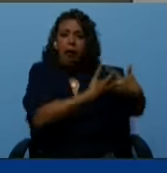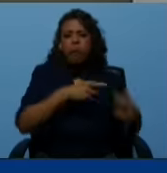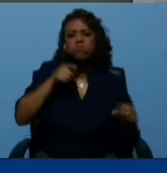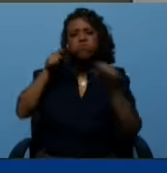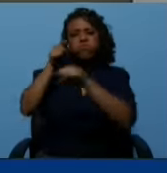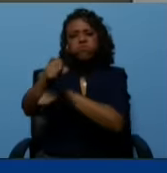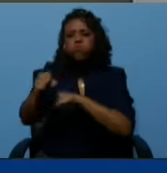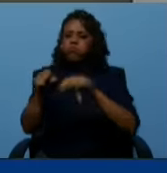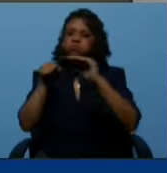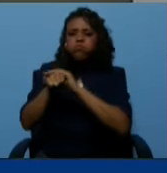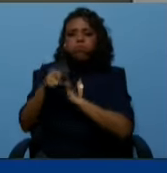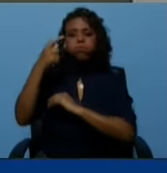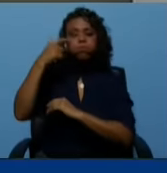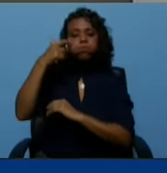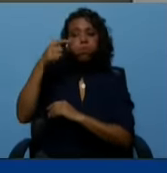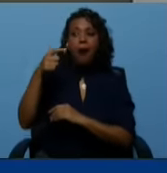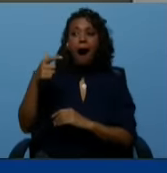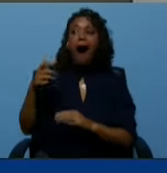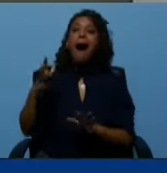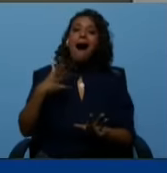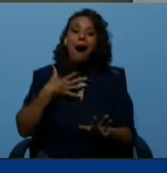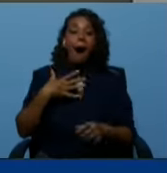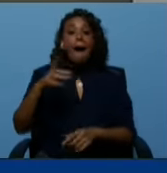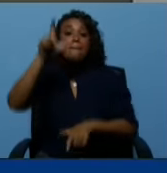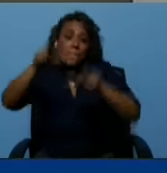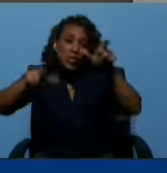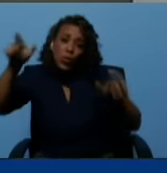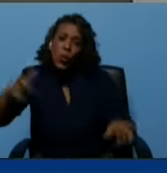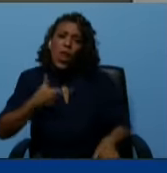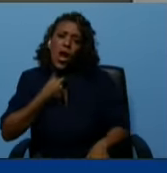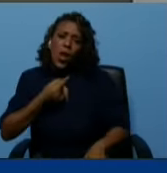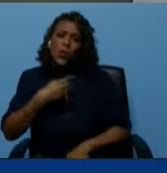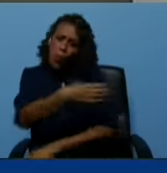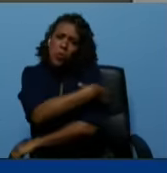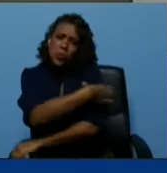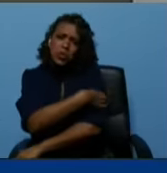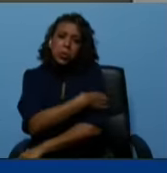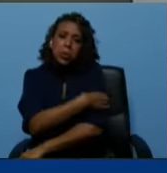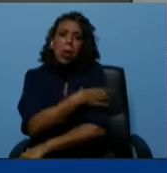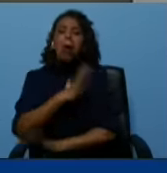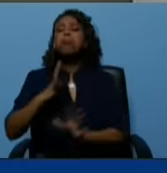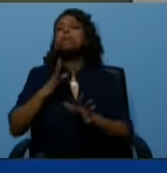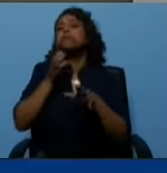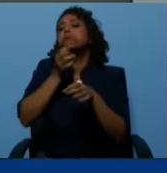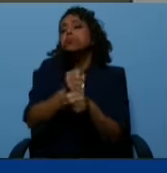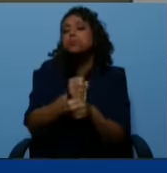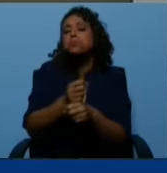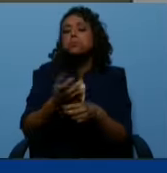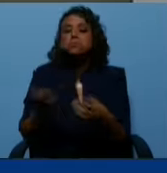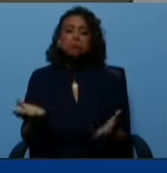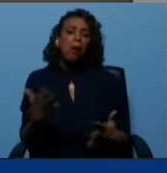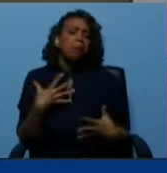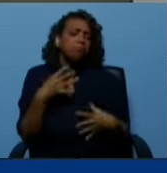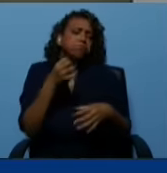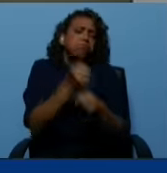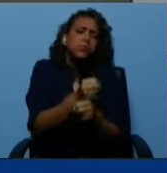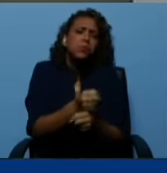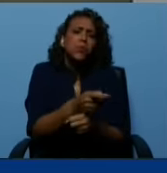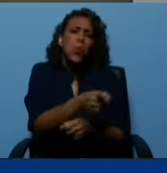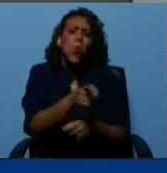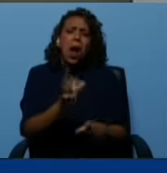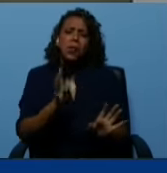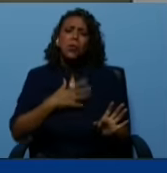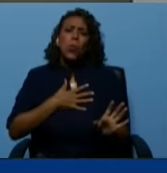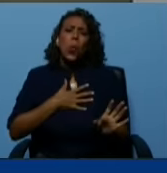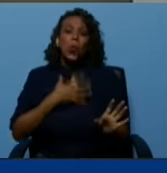creyeron sin ver, como dijo nuestro Señor Jesucristo a Tomás cuando le mostró